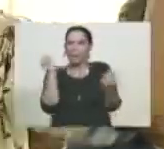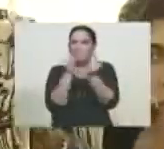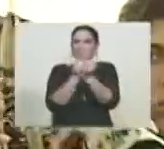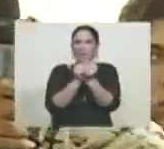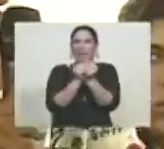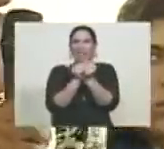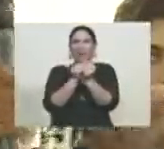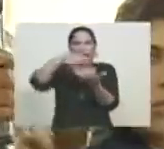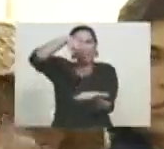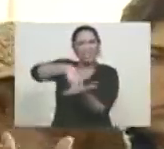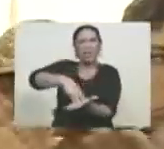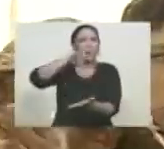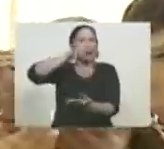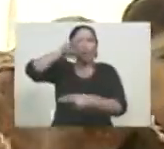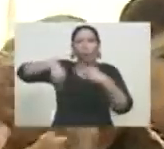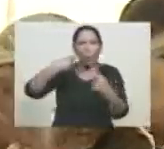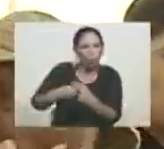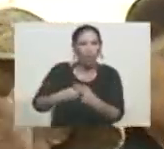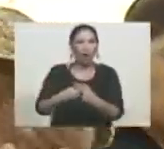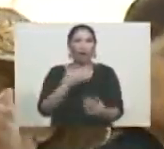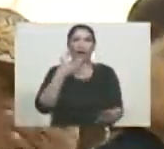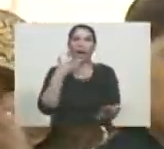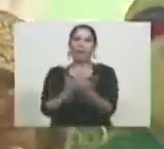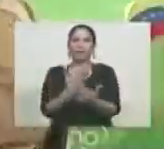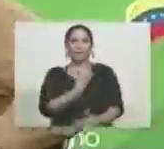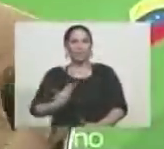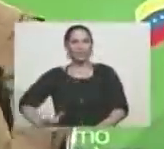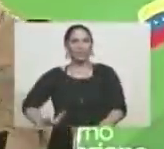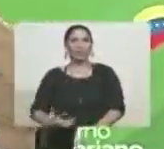rendirnos jamás. Gracias, presidente.